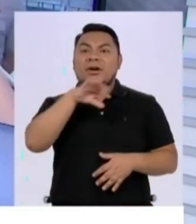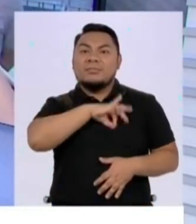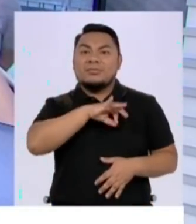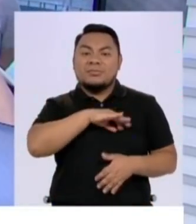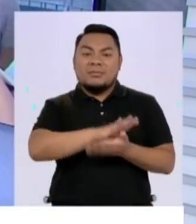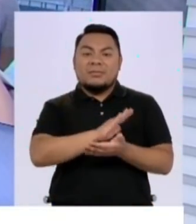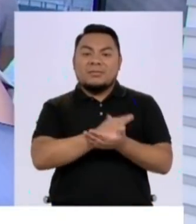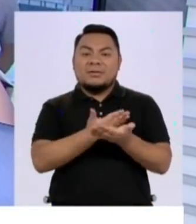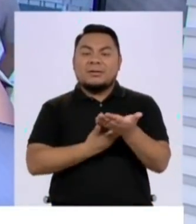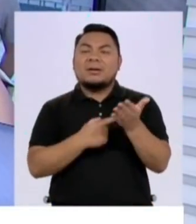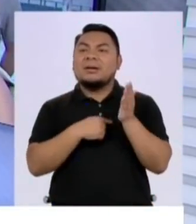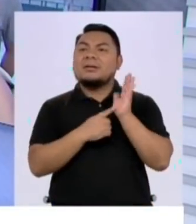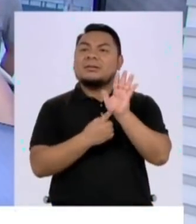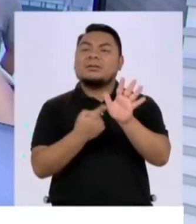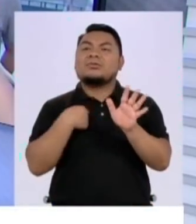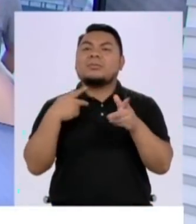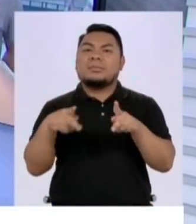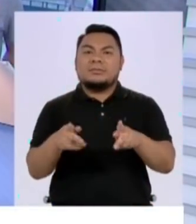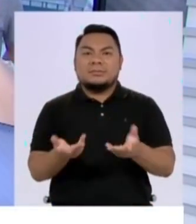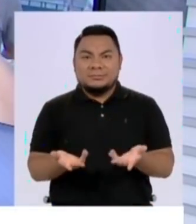¿no?